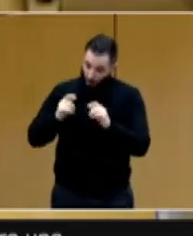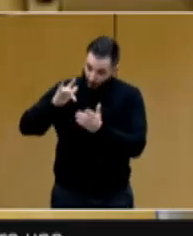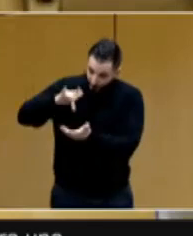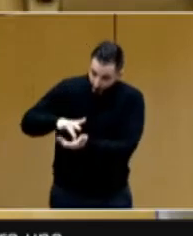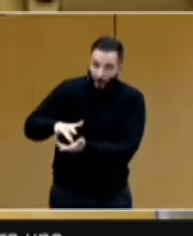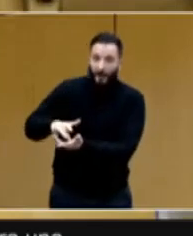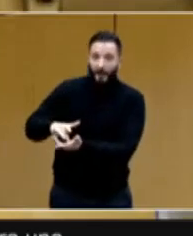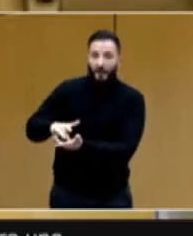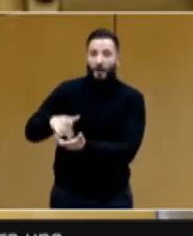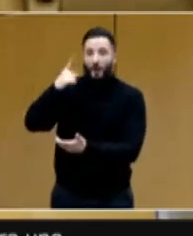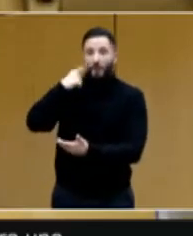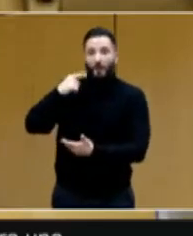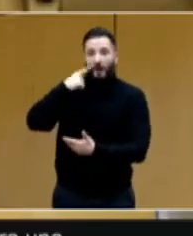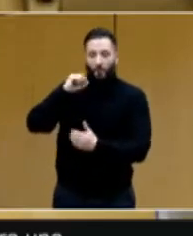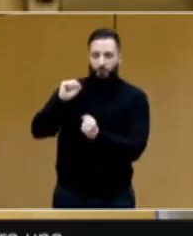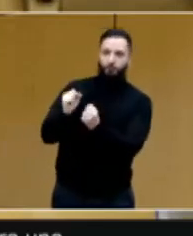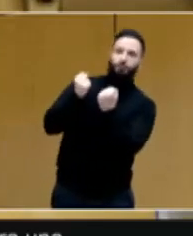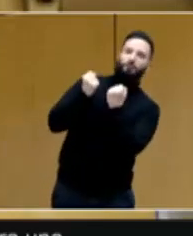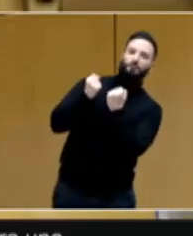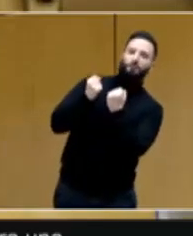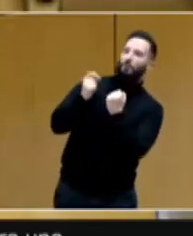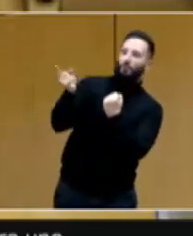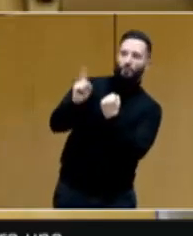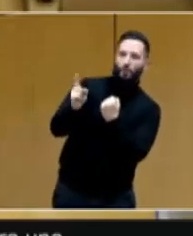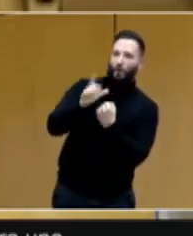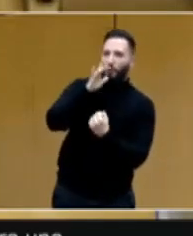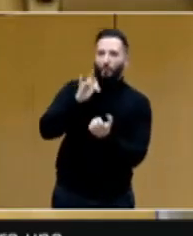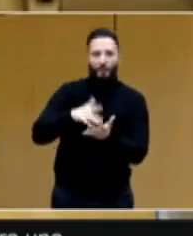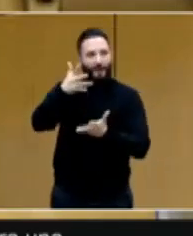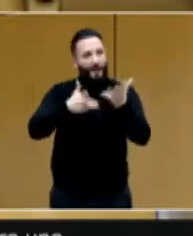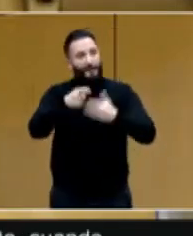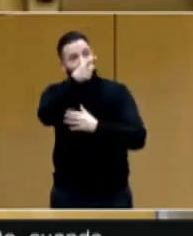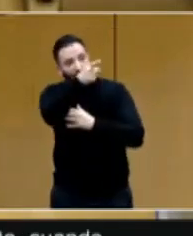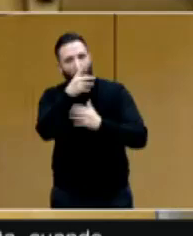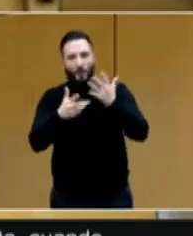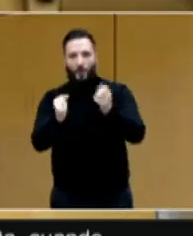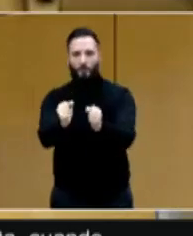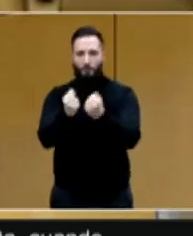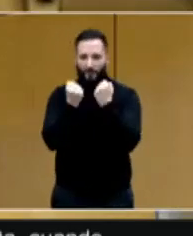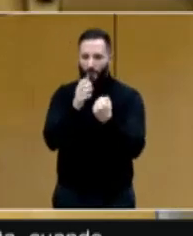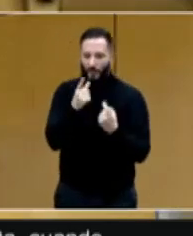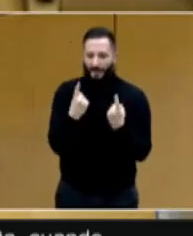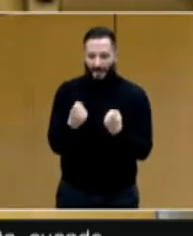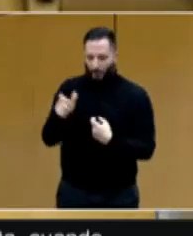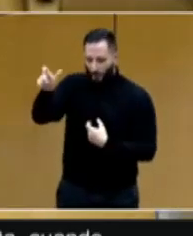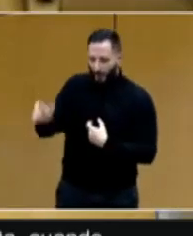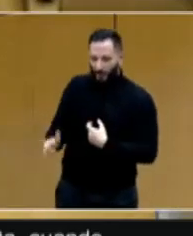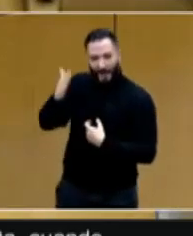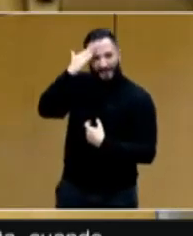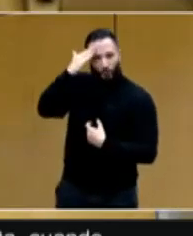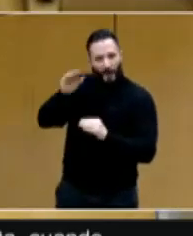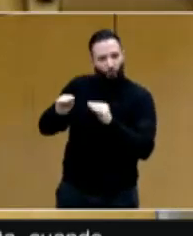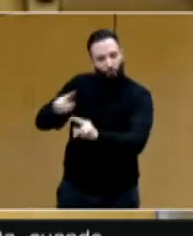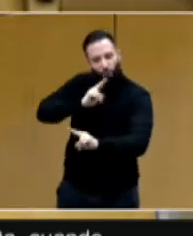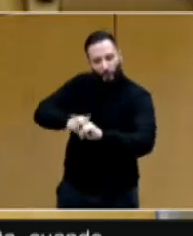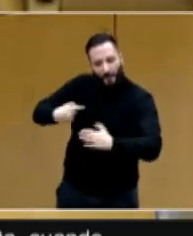bloquean la cuenta pero no nos la ha bloqueado un banco nos la está la propia administración porque necesita que le demos una cuenta titularidad de la persona porque